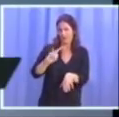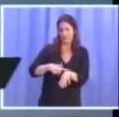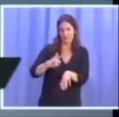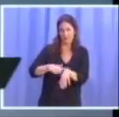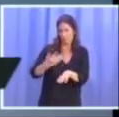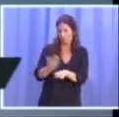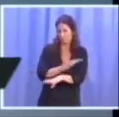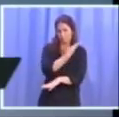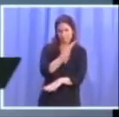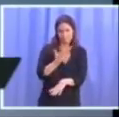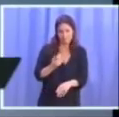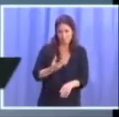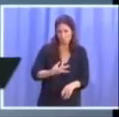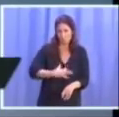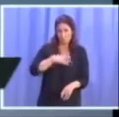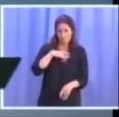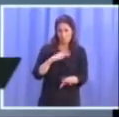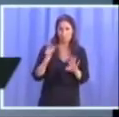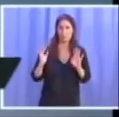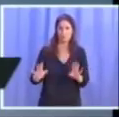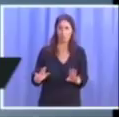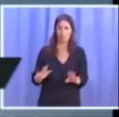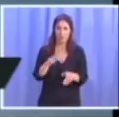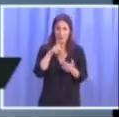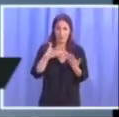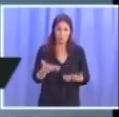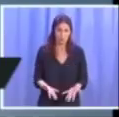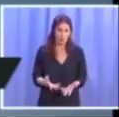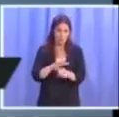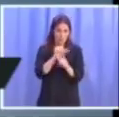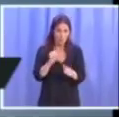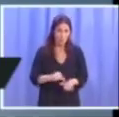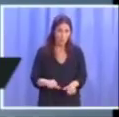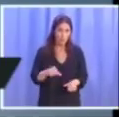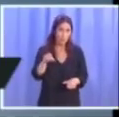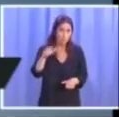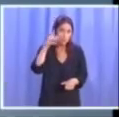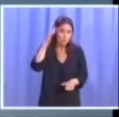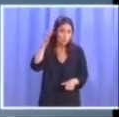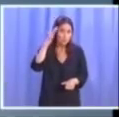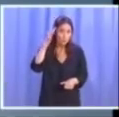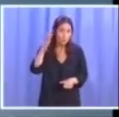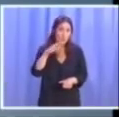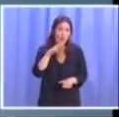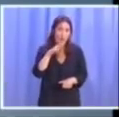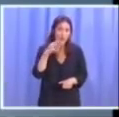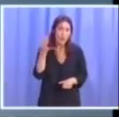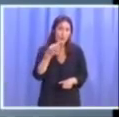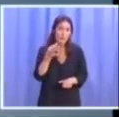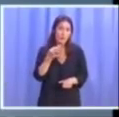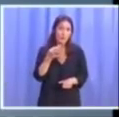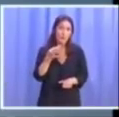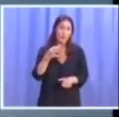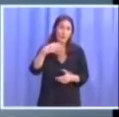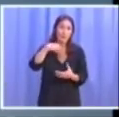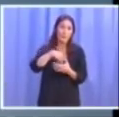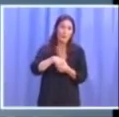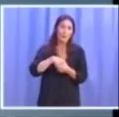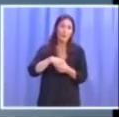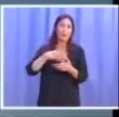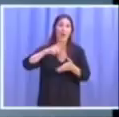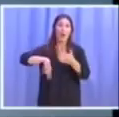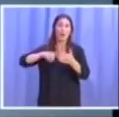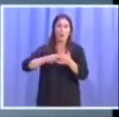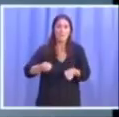demasiado. El modelo turístico que tenemos actualmente supone que se está expulsando por los incrementos de los